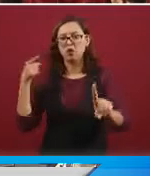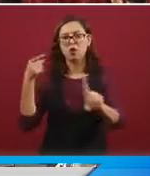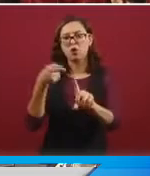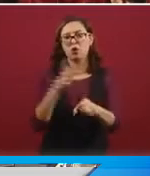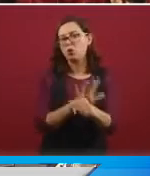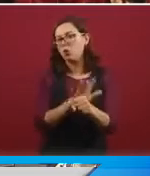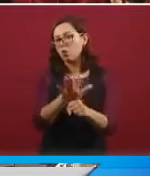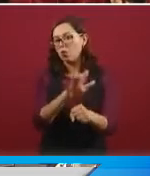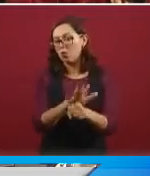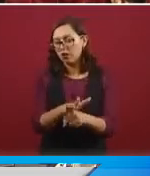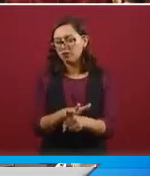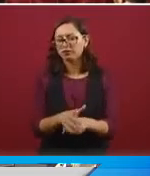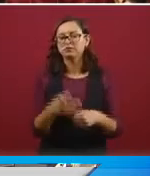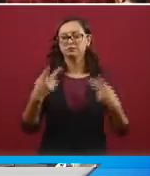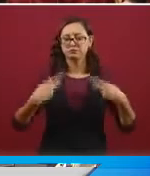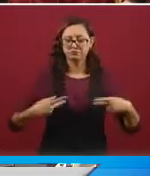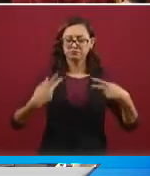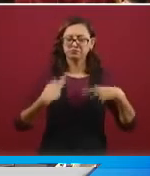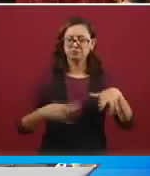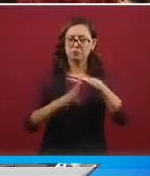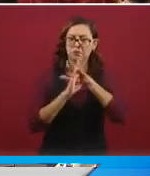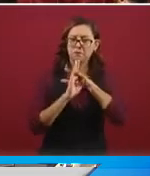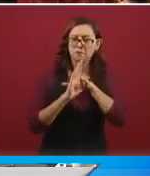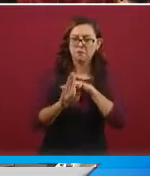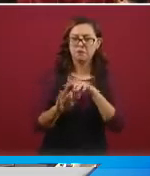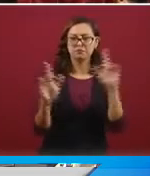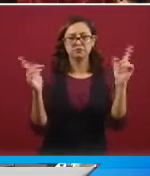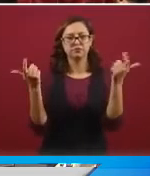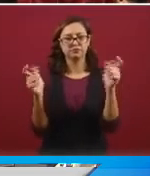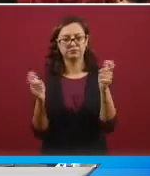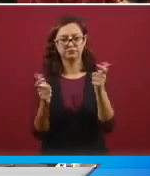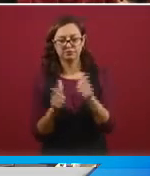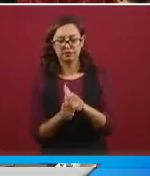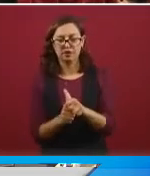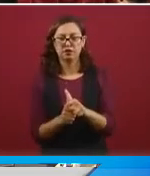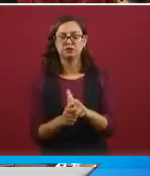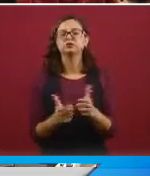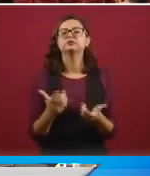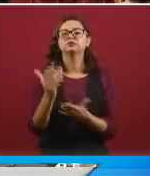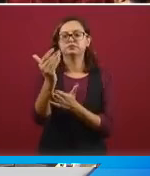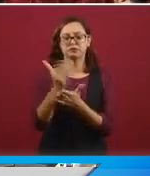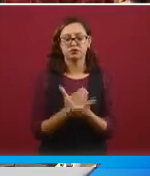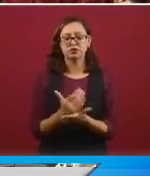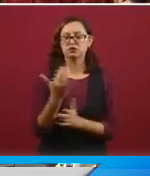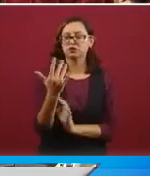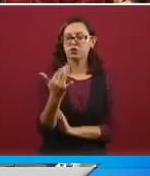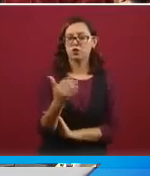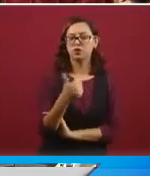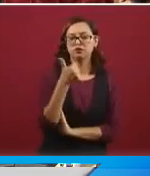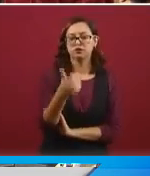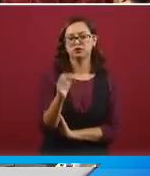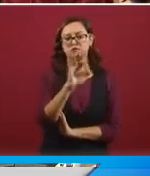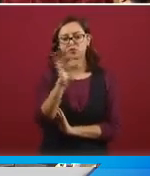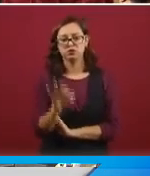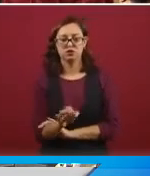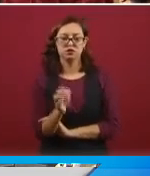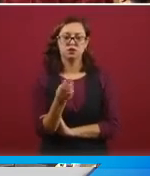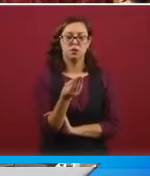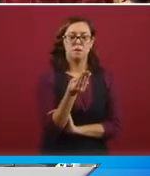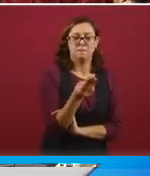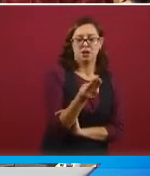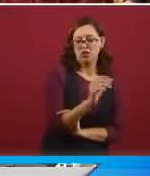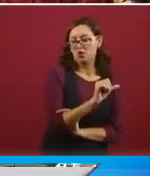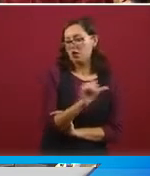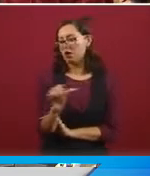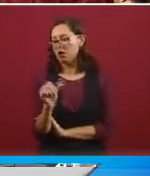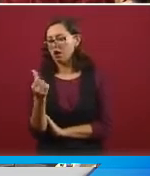operaciones al norte del país. El programa Sembrando Vida tiene ya a más de 4,000 migrantes integrados en la frontera sur de México. Los recursos del Fondo